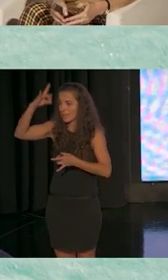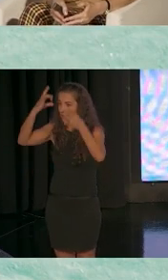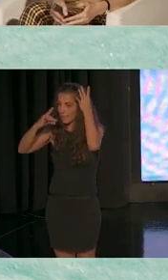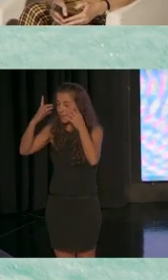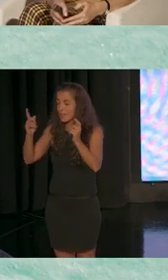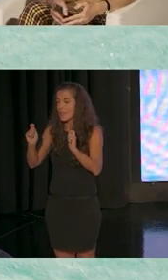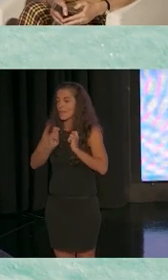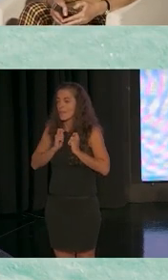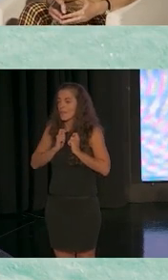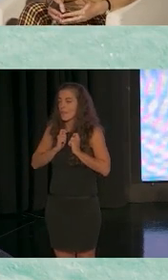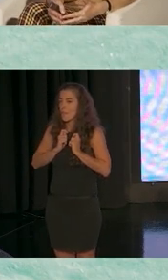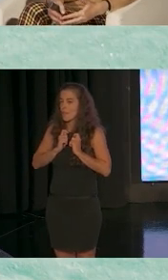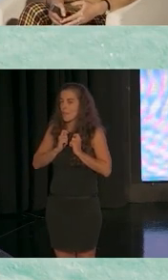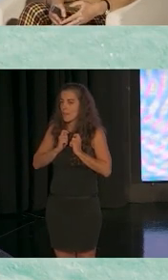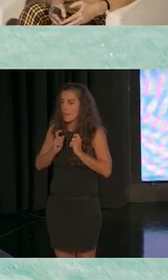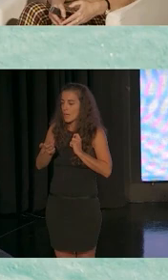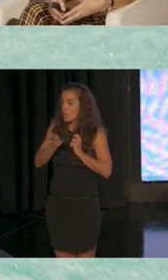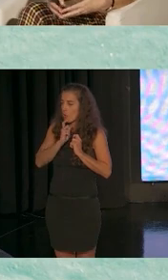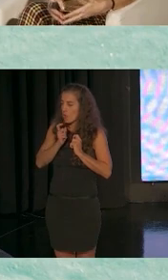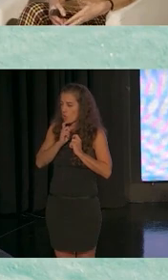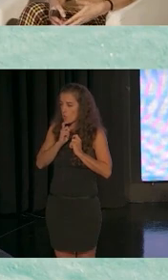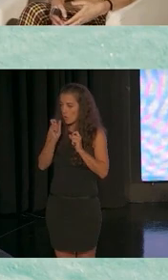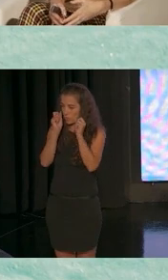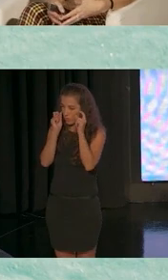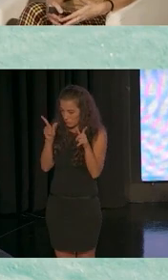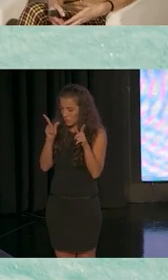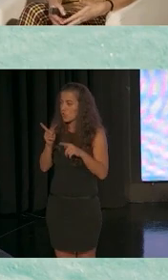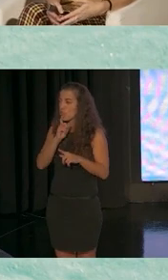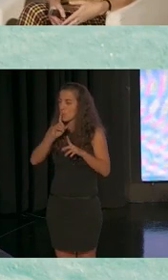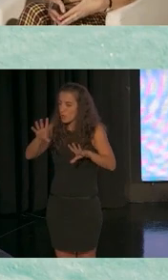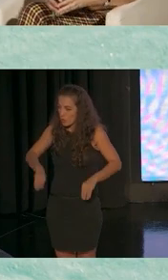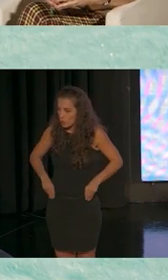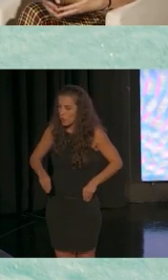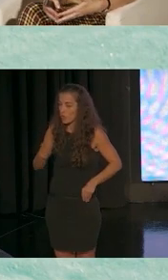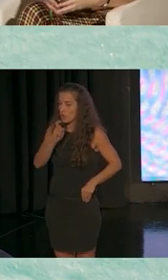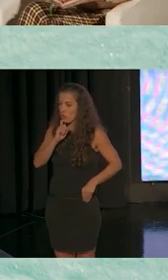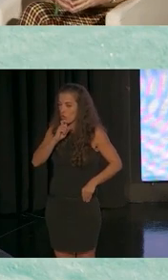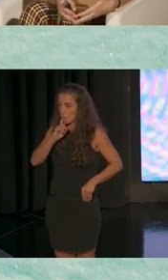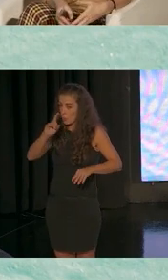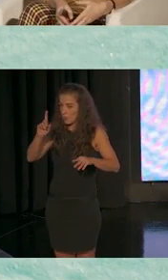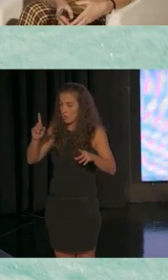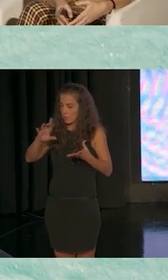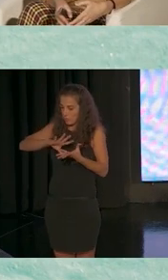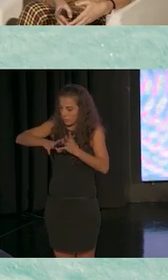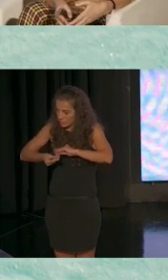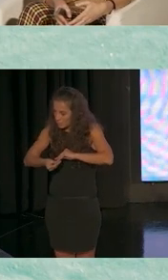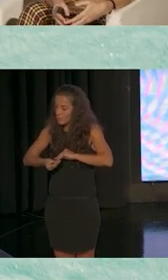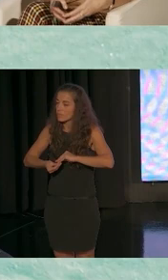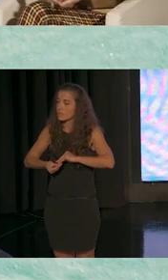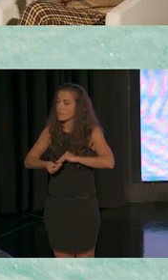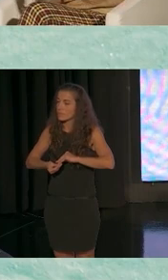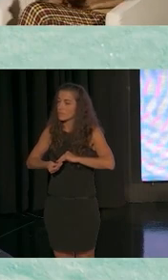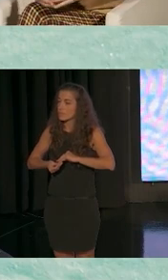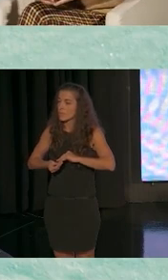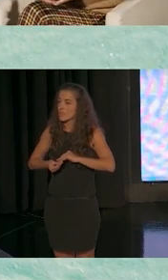de Cómo descubrir asumir y abrazar como en algún artículo plantean la